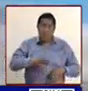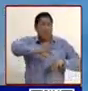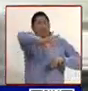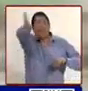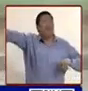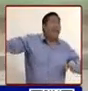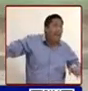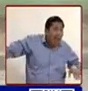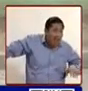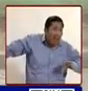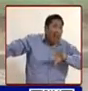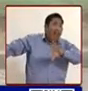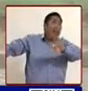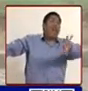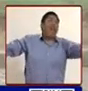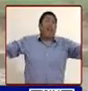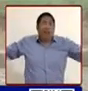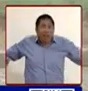Apenas se salió.